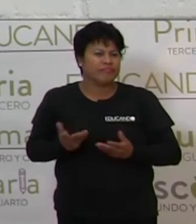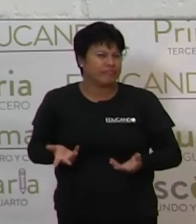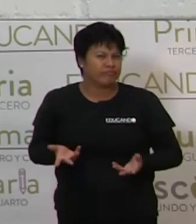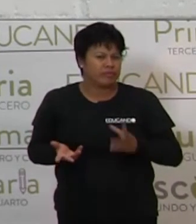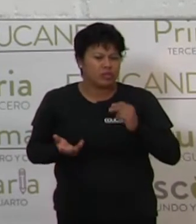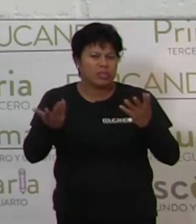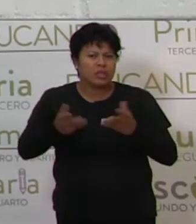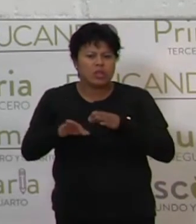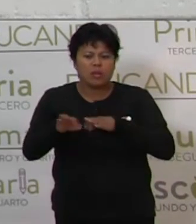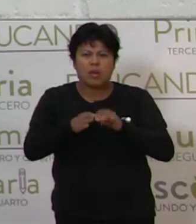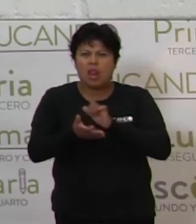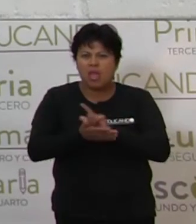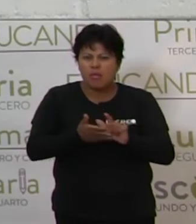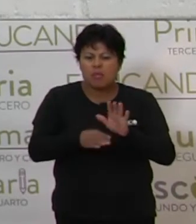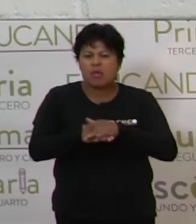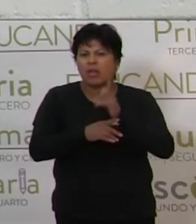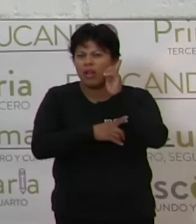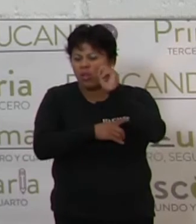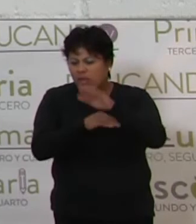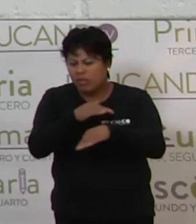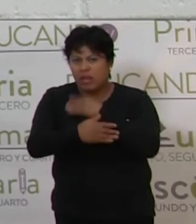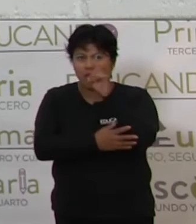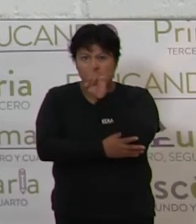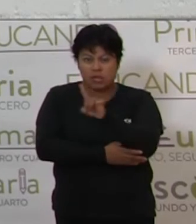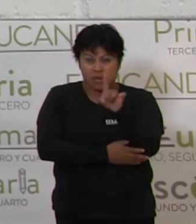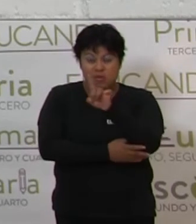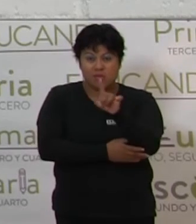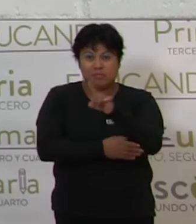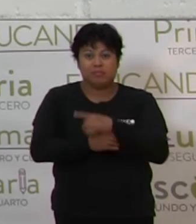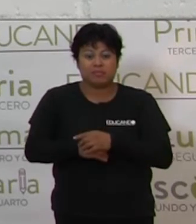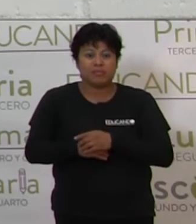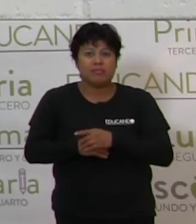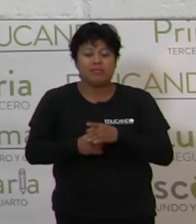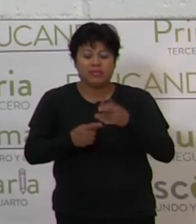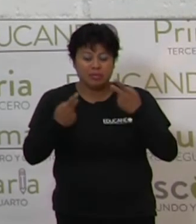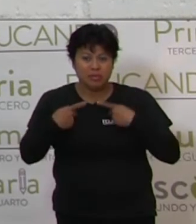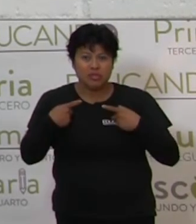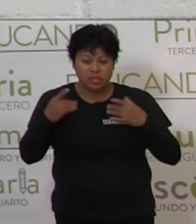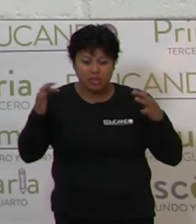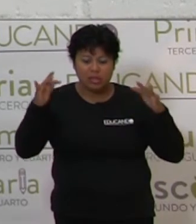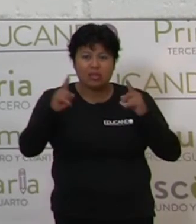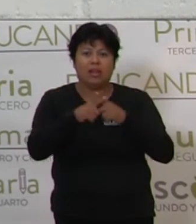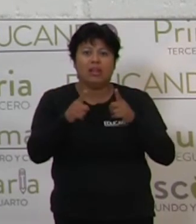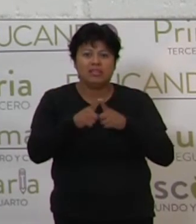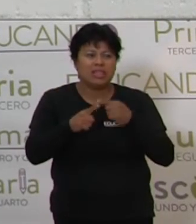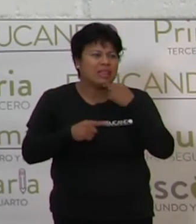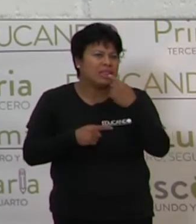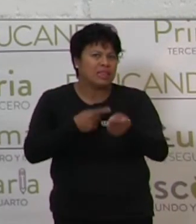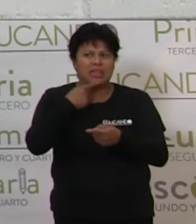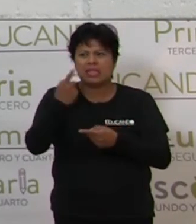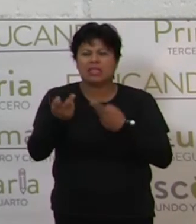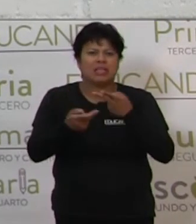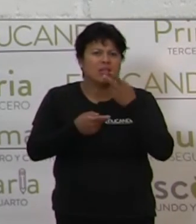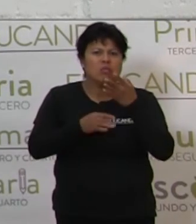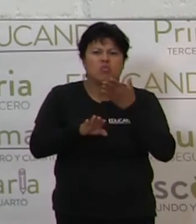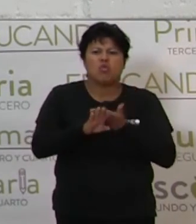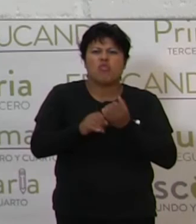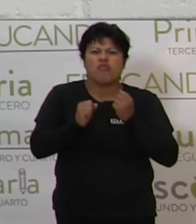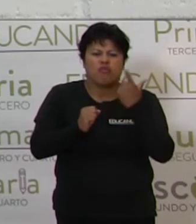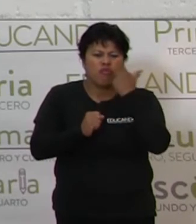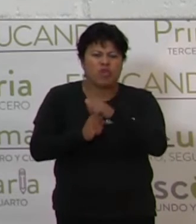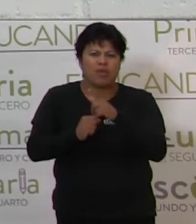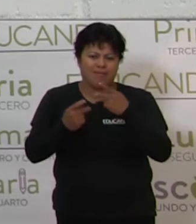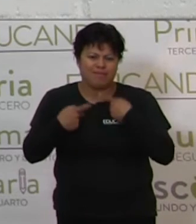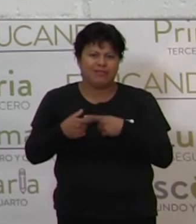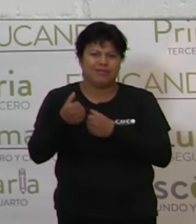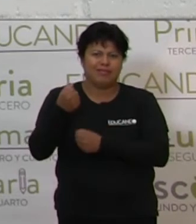No debieron hacer trabajo muy limpio, pues al día siguiente, el domingo, los asistentes a la iglesia criticaron muy